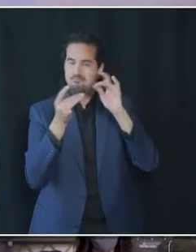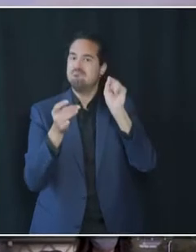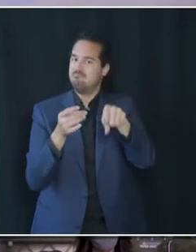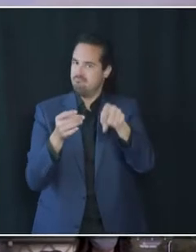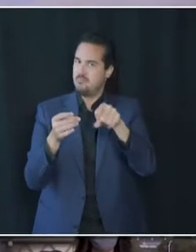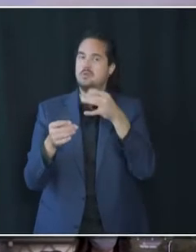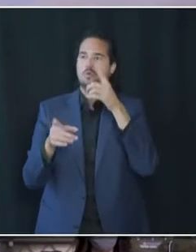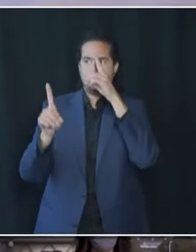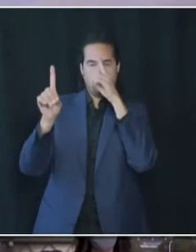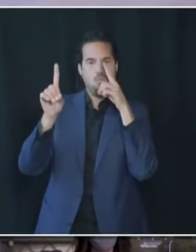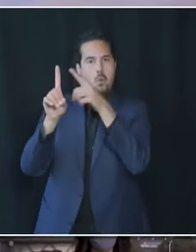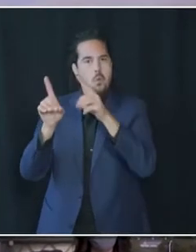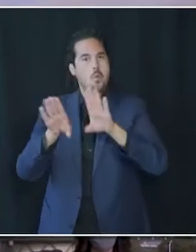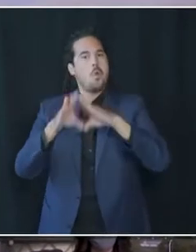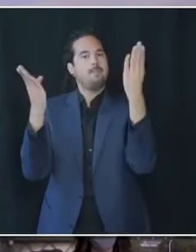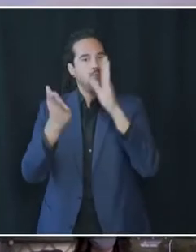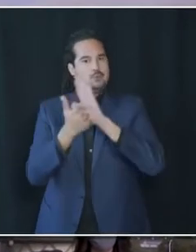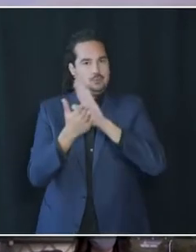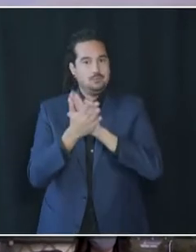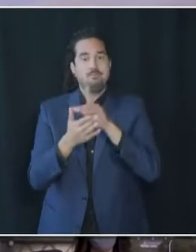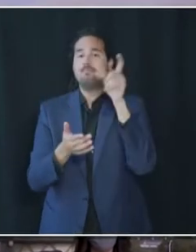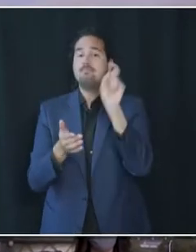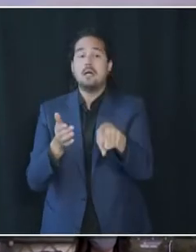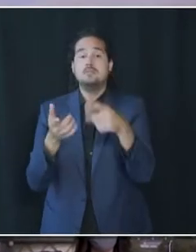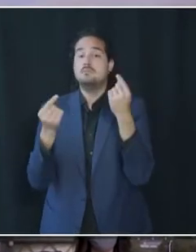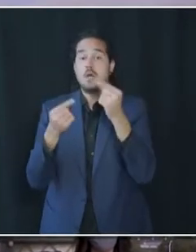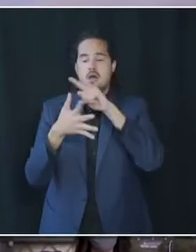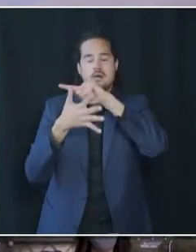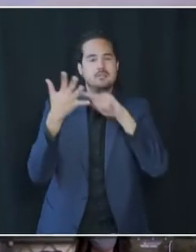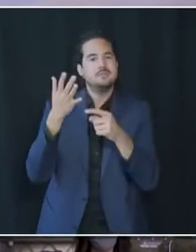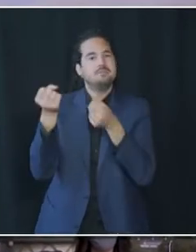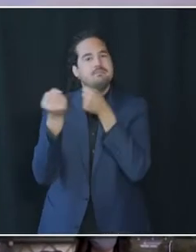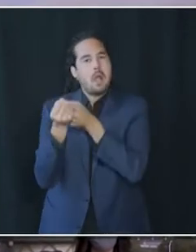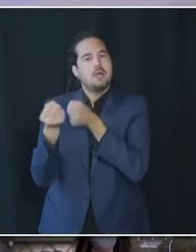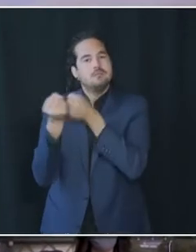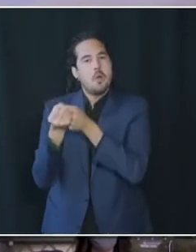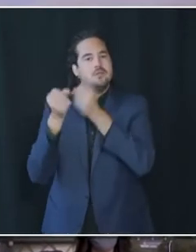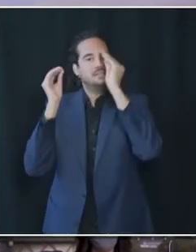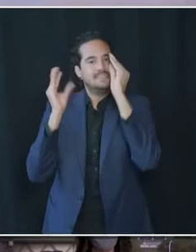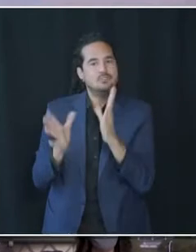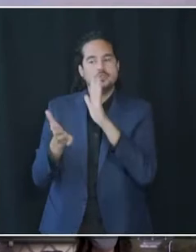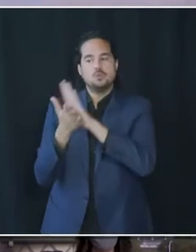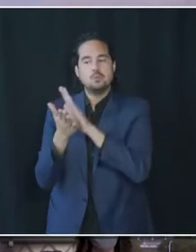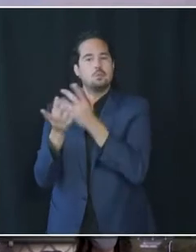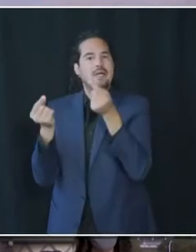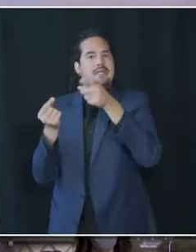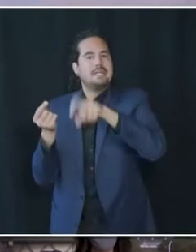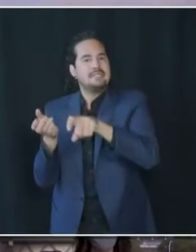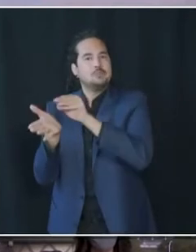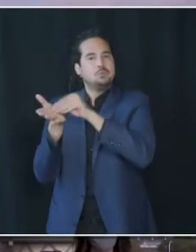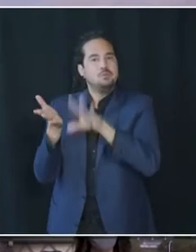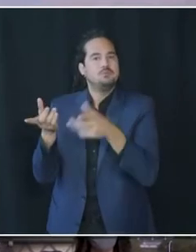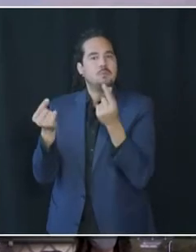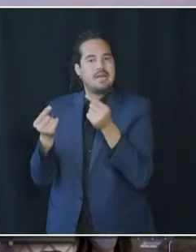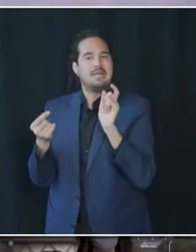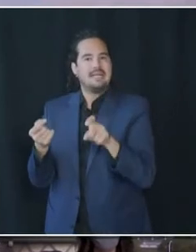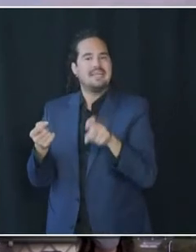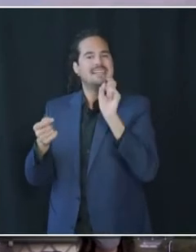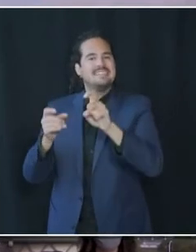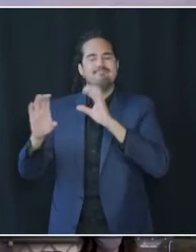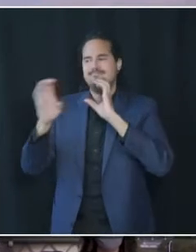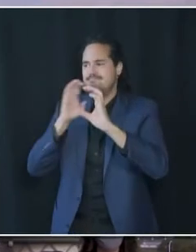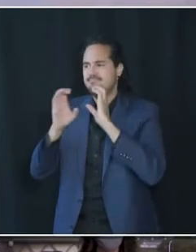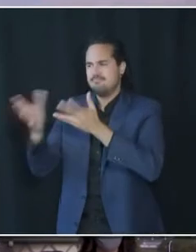de modo que la infraestructura que presentamos a la legislatura dispone el apoyo la negociación